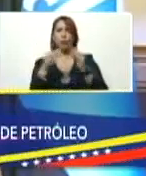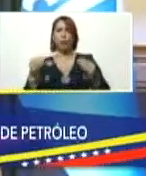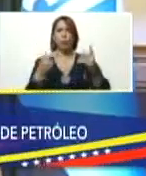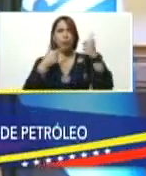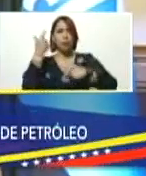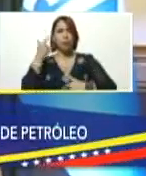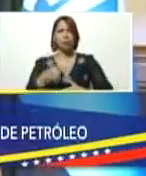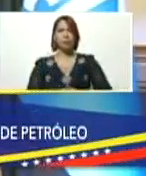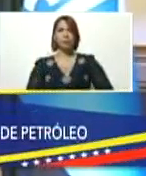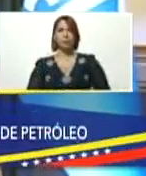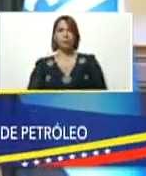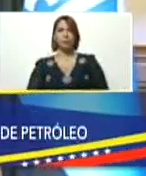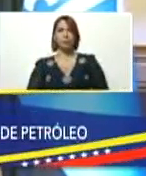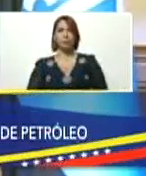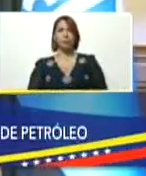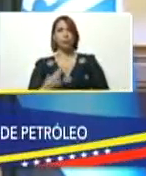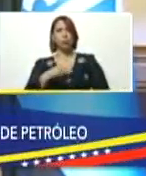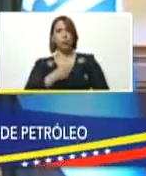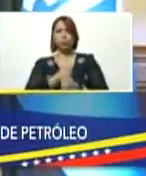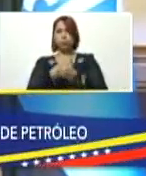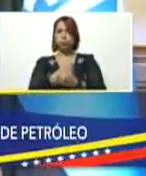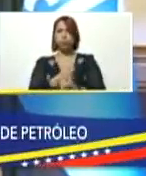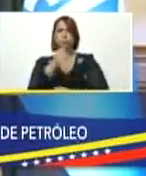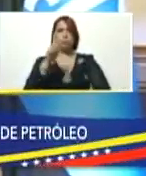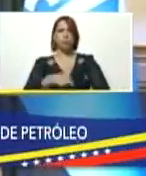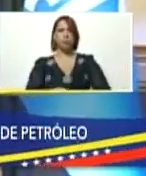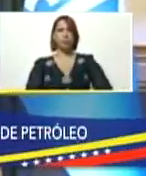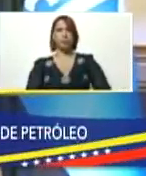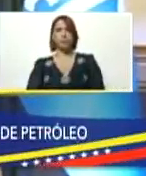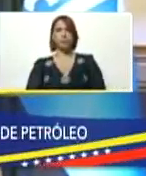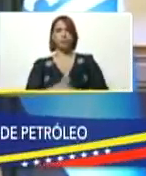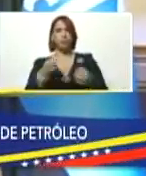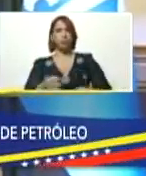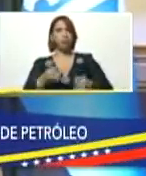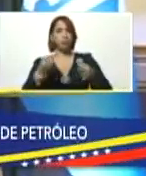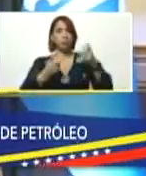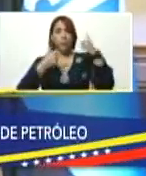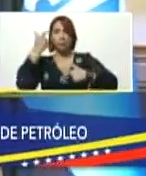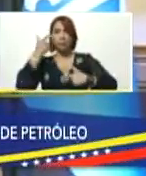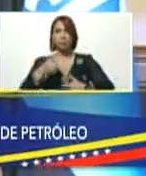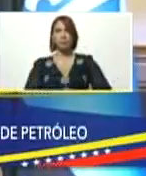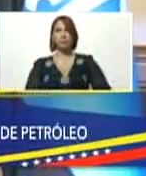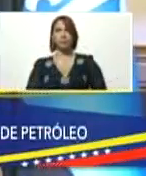Chávez, nuestro amado e infinito comandante,